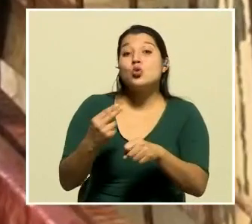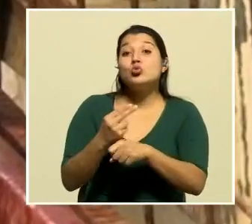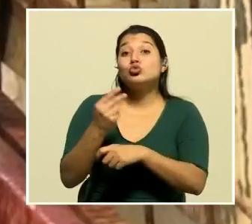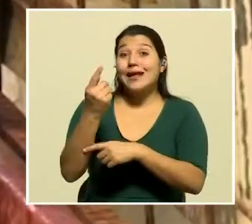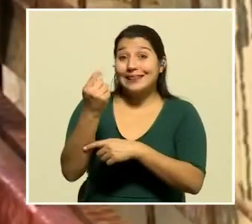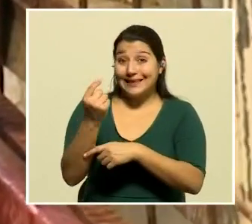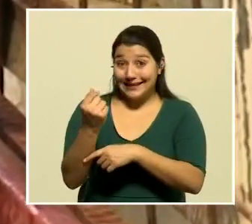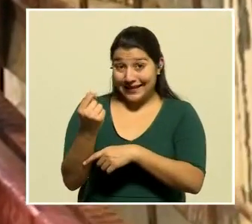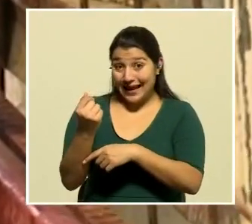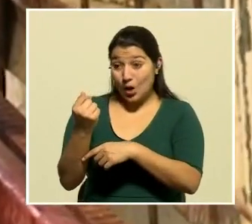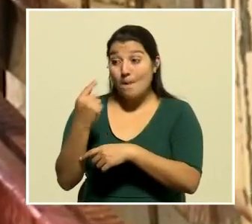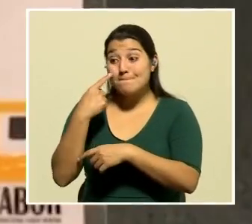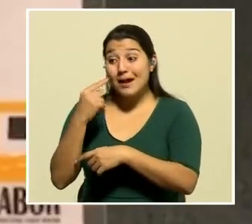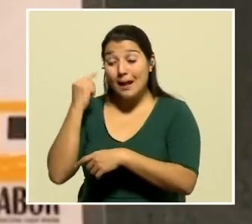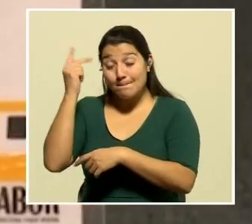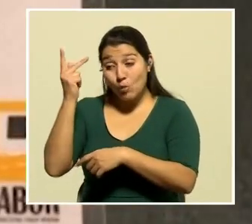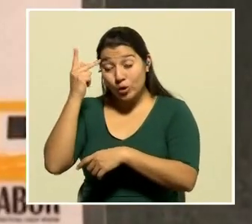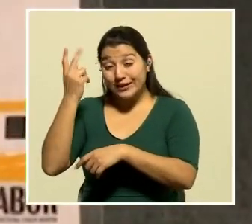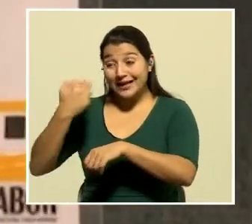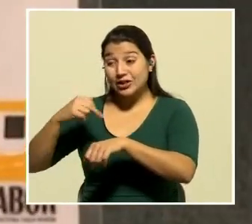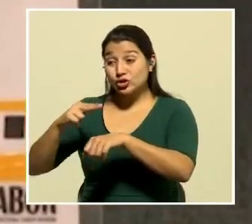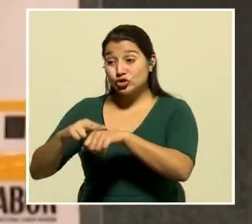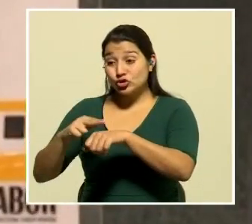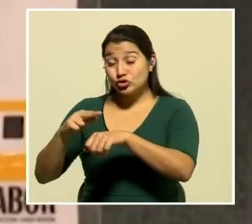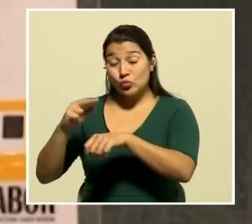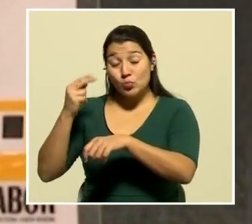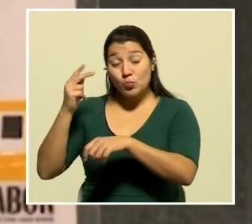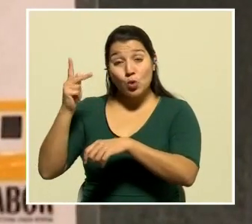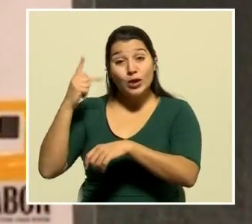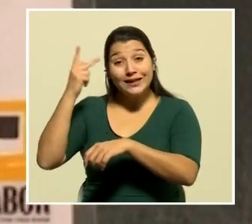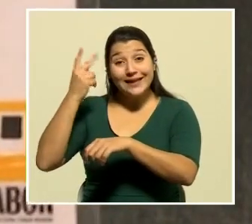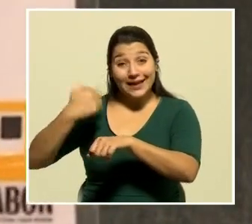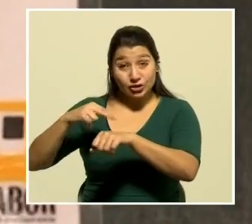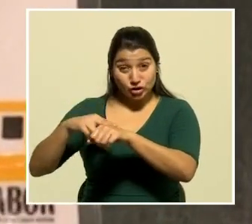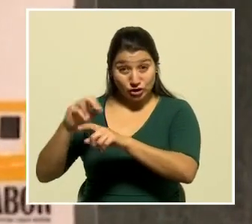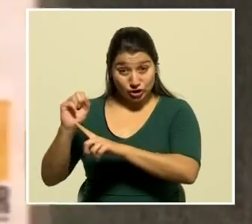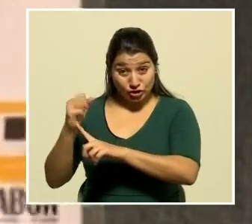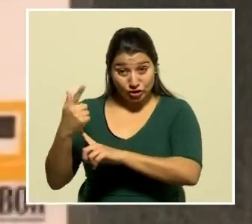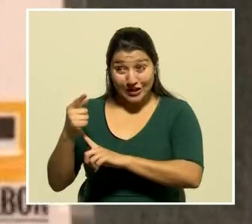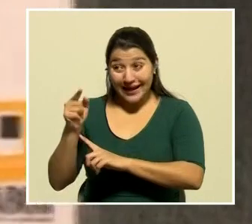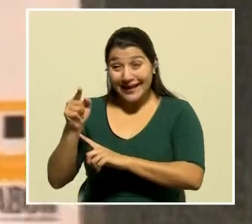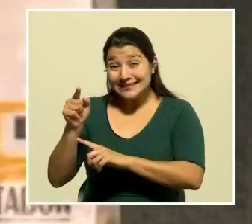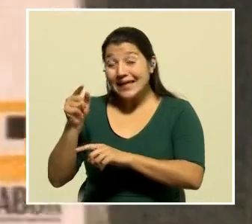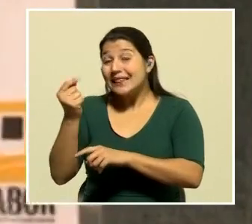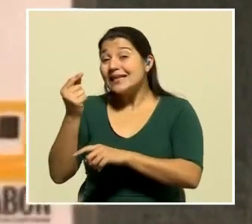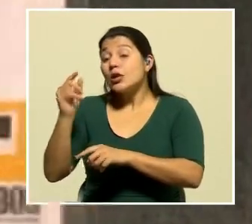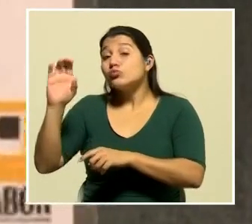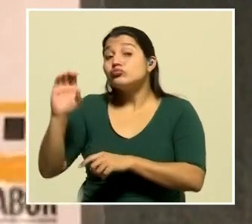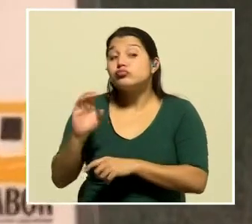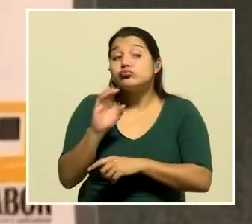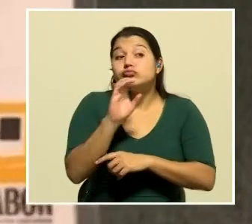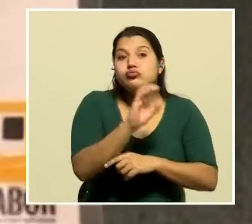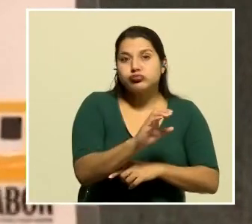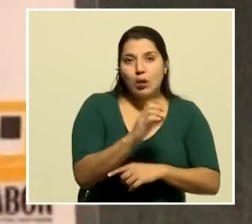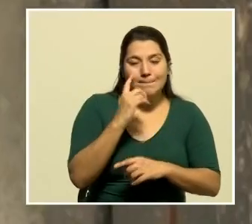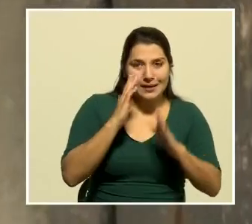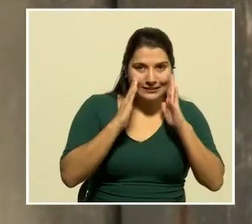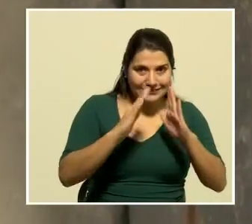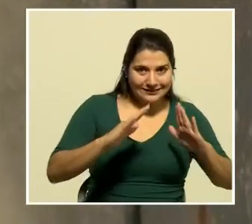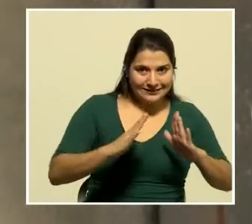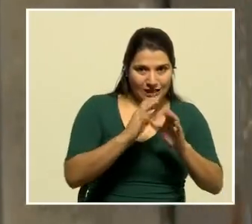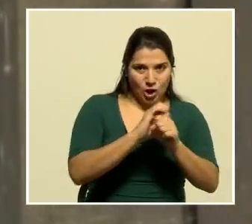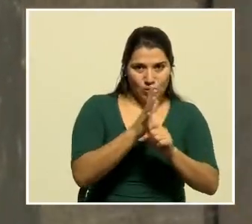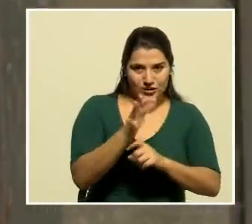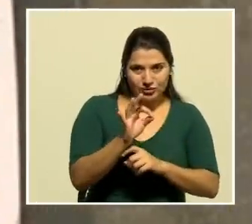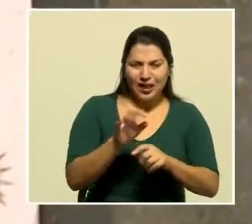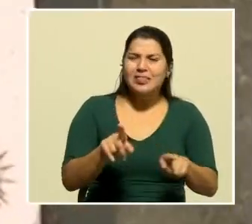de la política social del país a transferencias directas que les dé acceso a tener estos recursos. También consideran clave dotar las